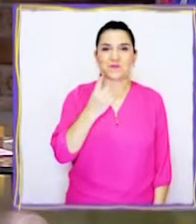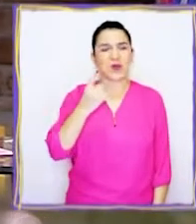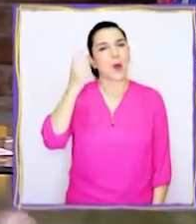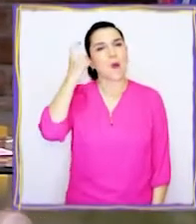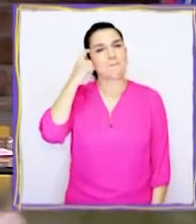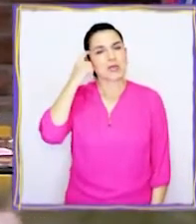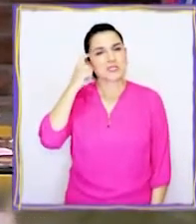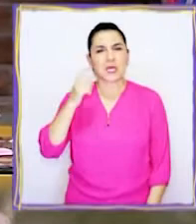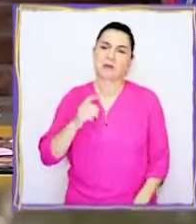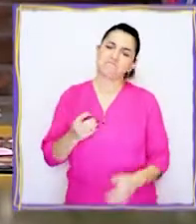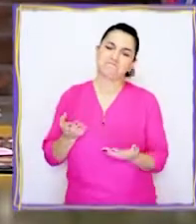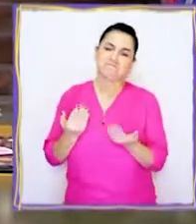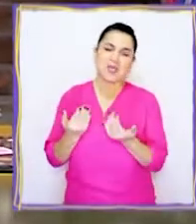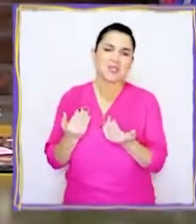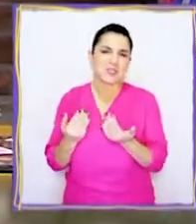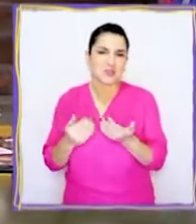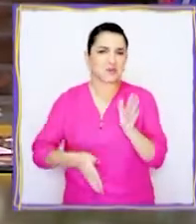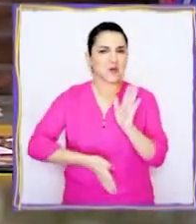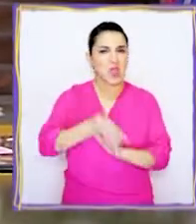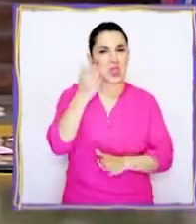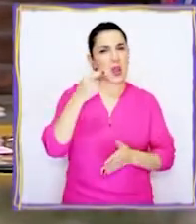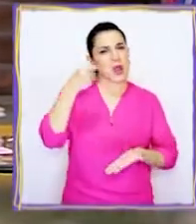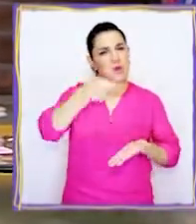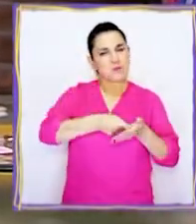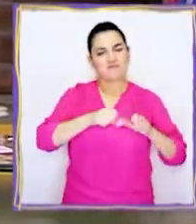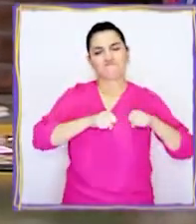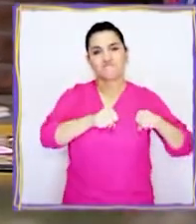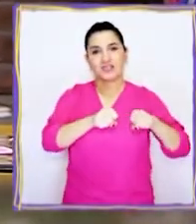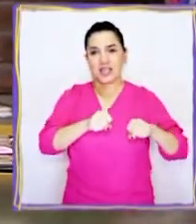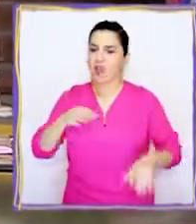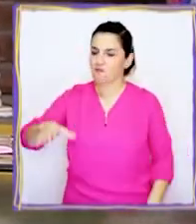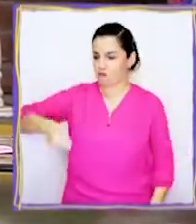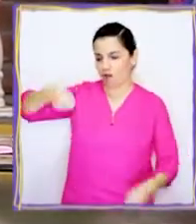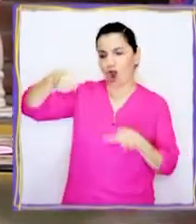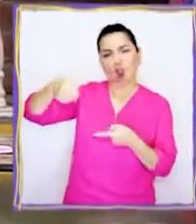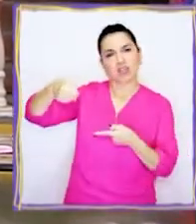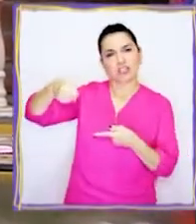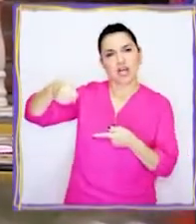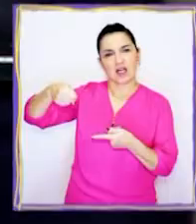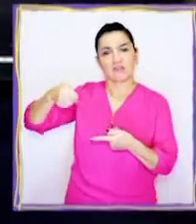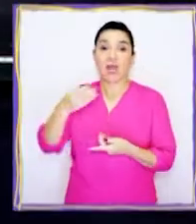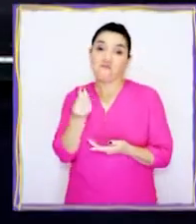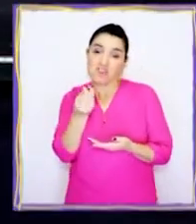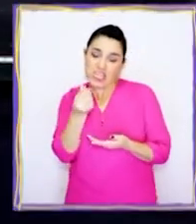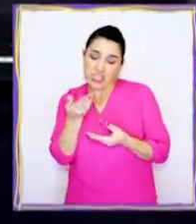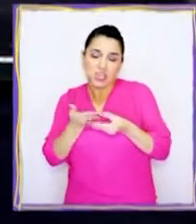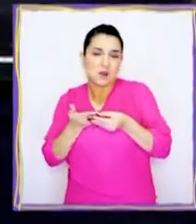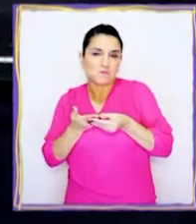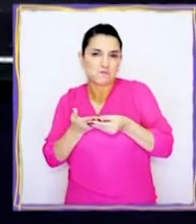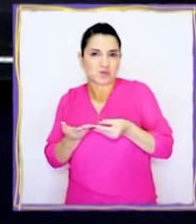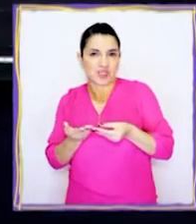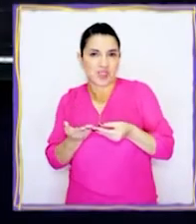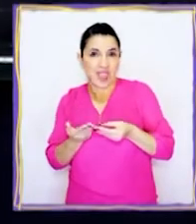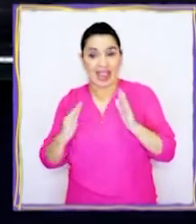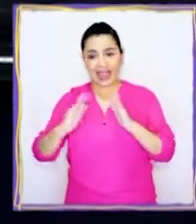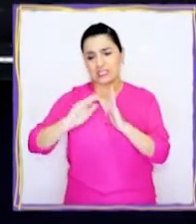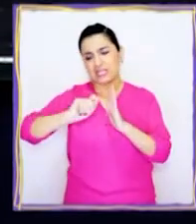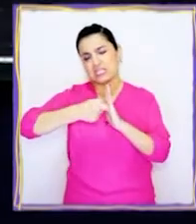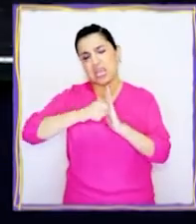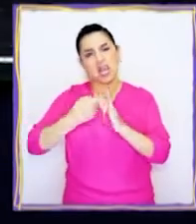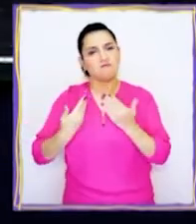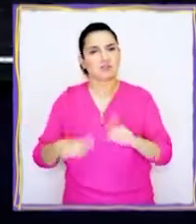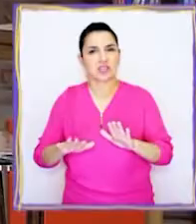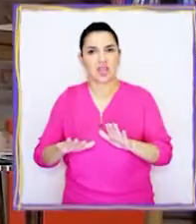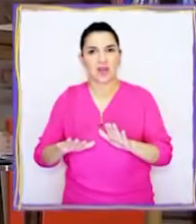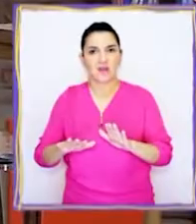Primero, debemos pensar en las cosas que necesitamos para irnos de compras. Yo ya tengo mi bolsa, la billetera con el dinero, las llaves